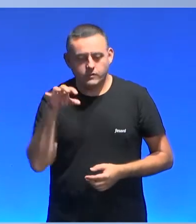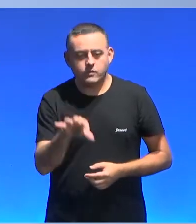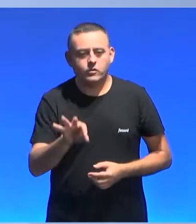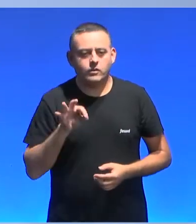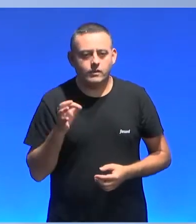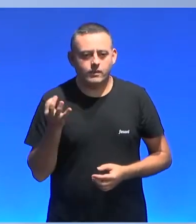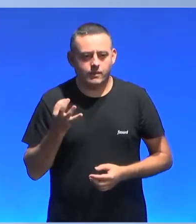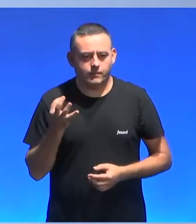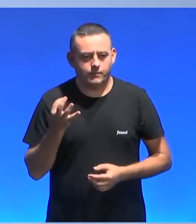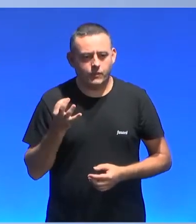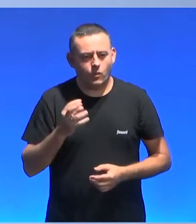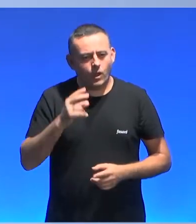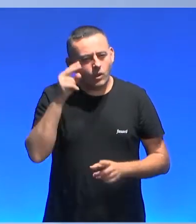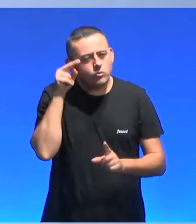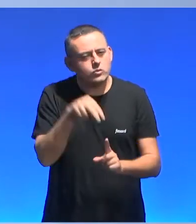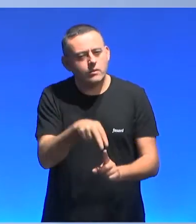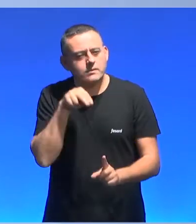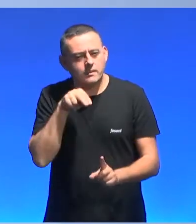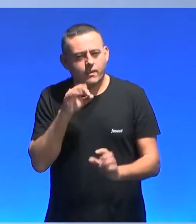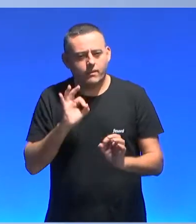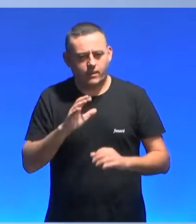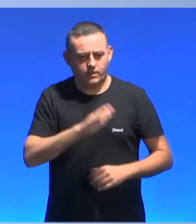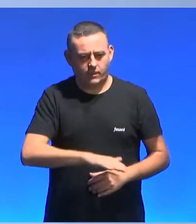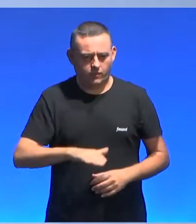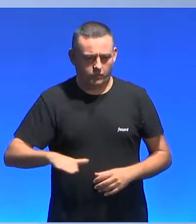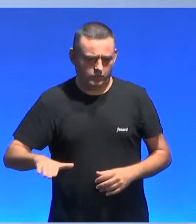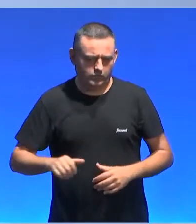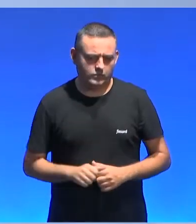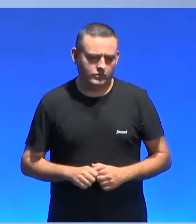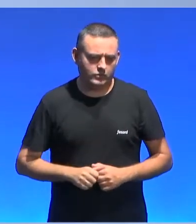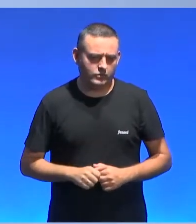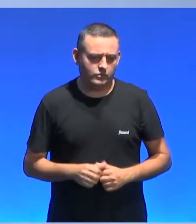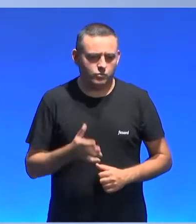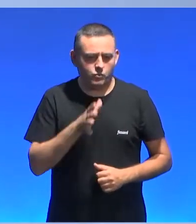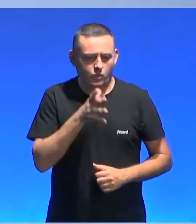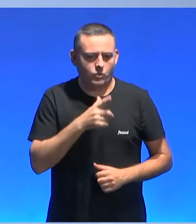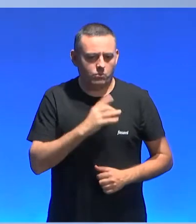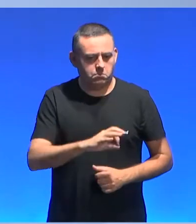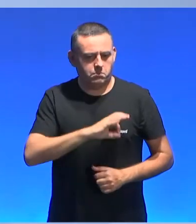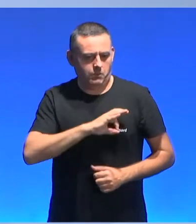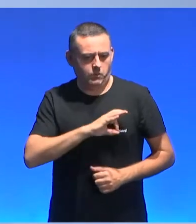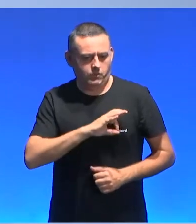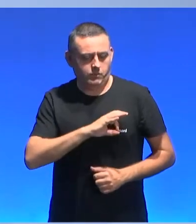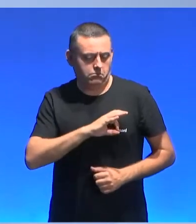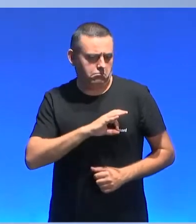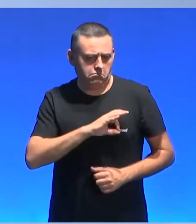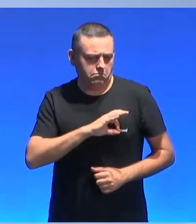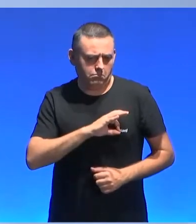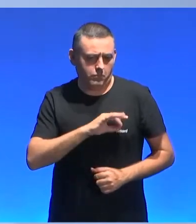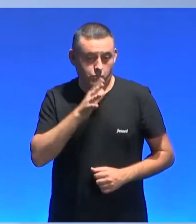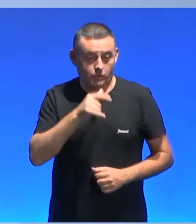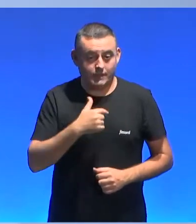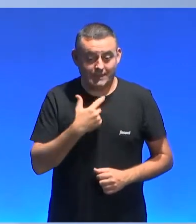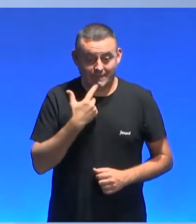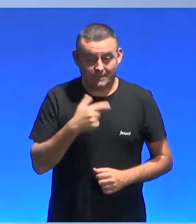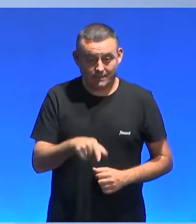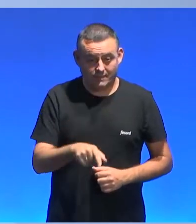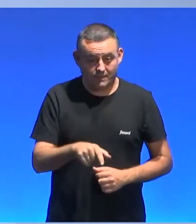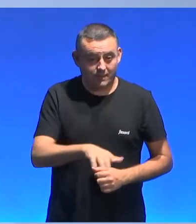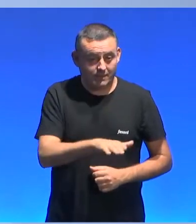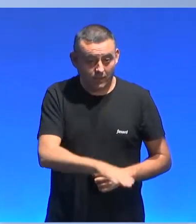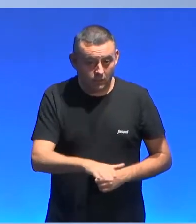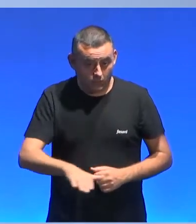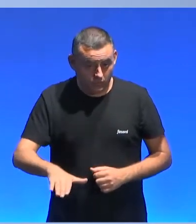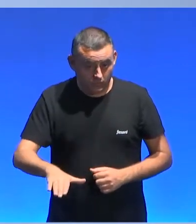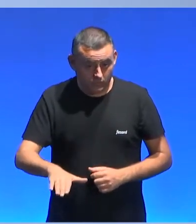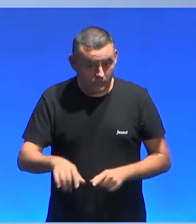tanto para privilegiarlos, sino para garantizar a todos. El más pequeño es para no perder